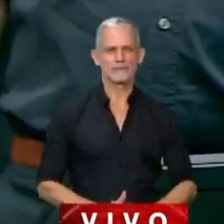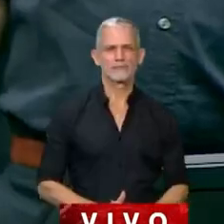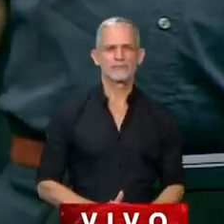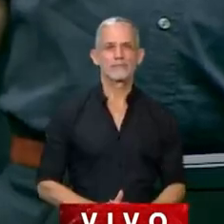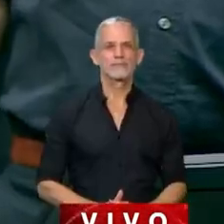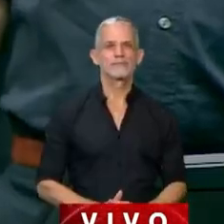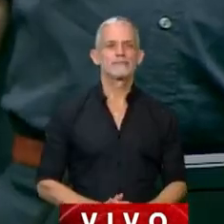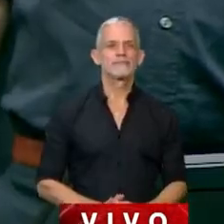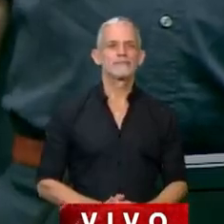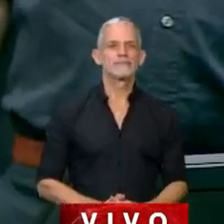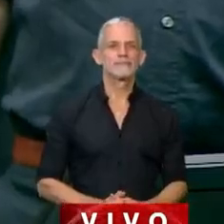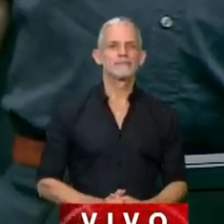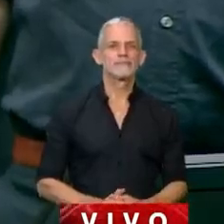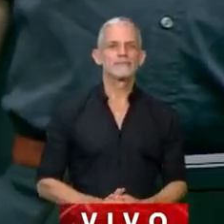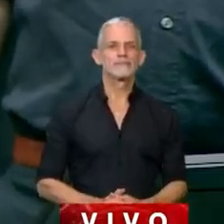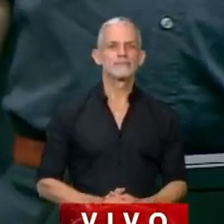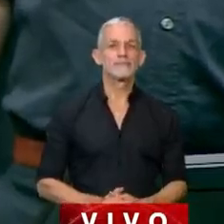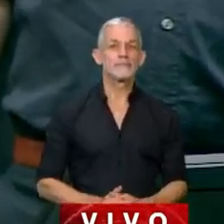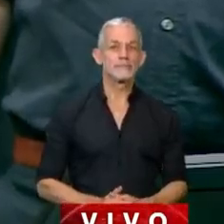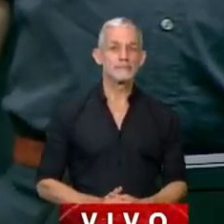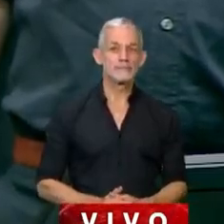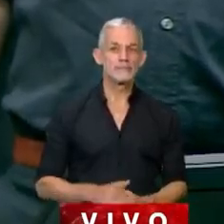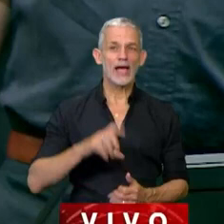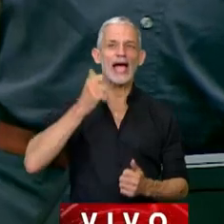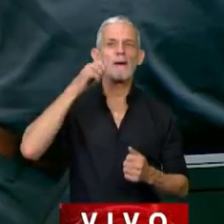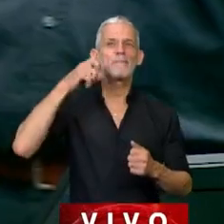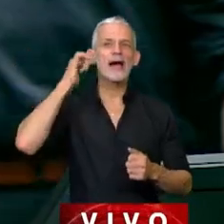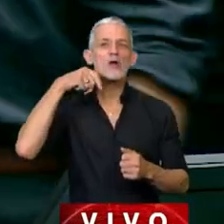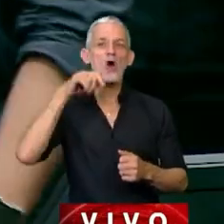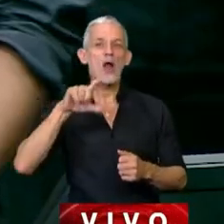Acnechet, abstención. Campagnoli,